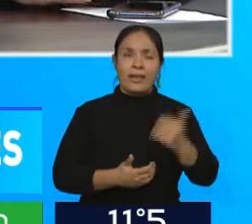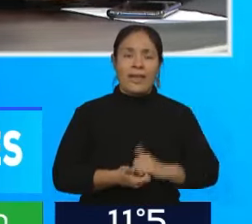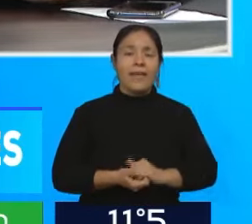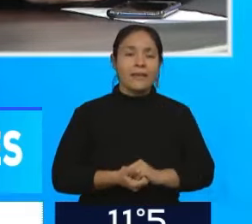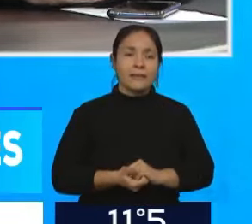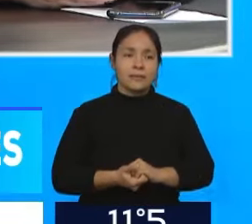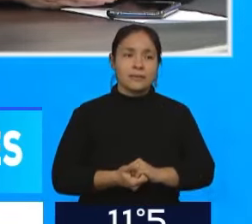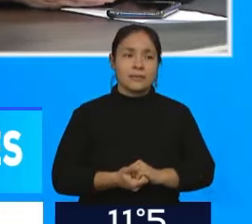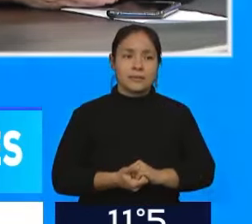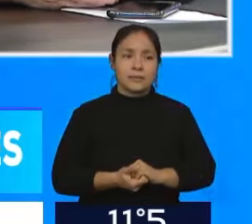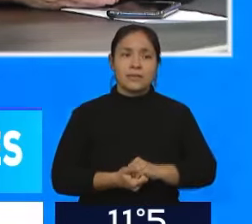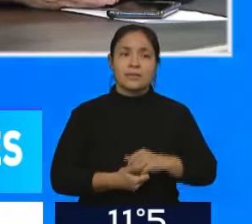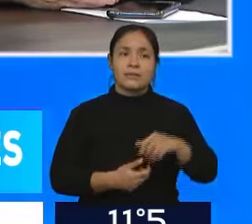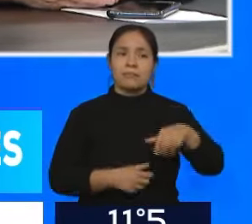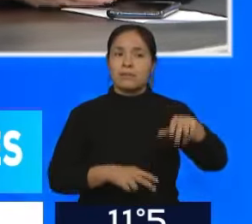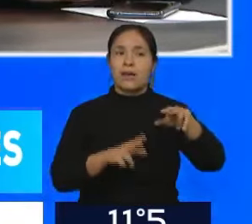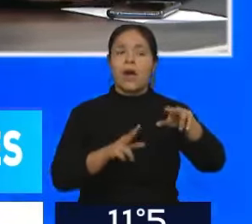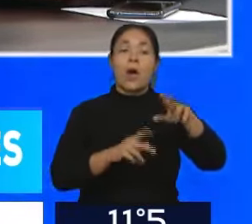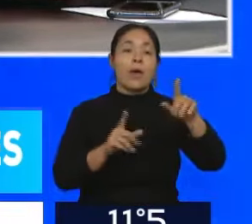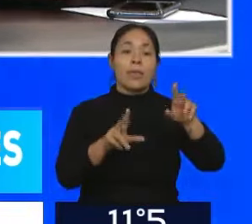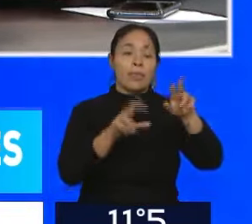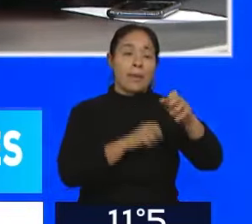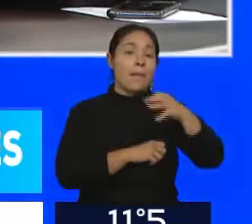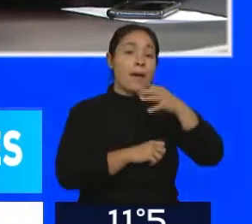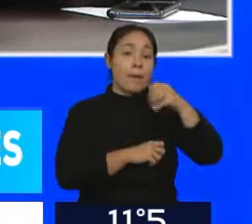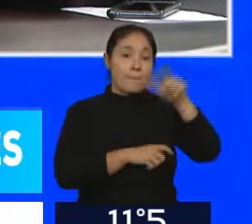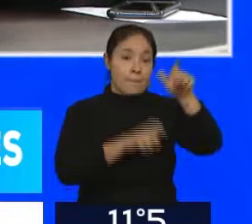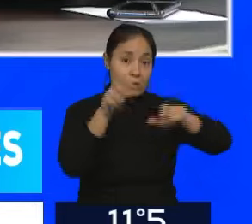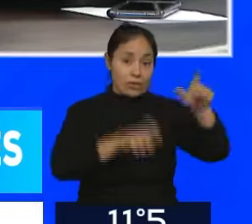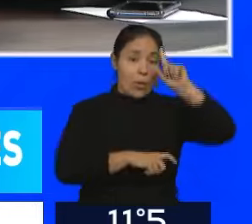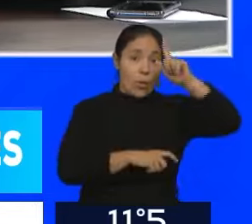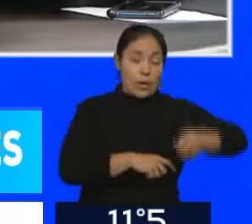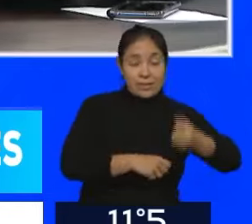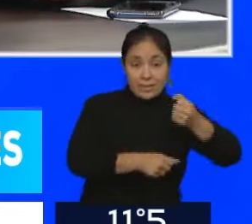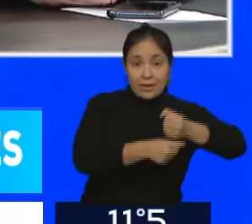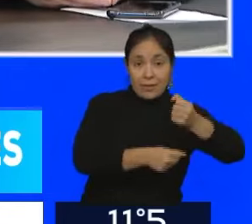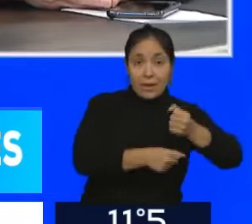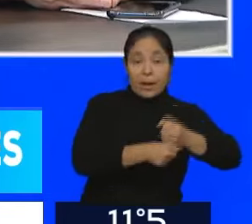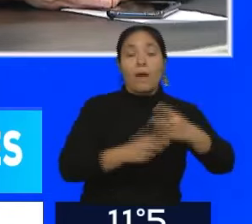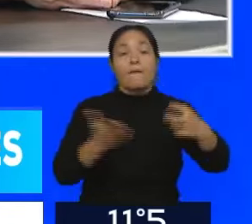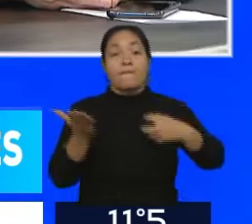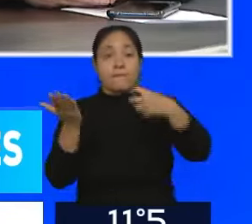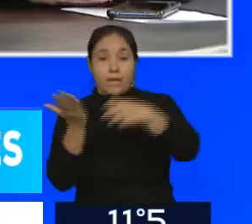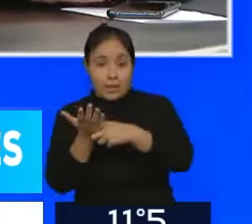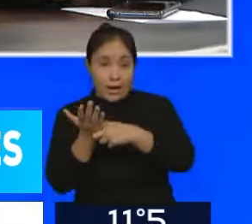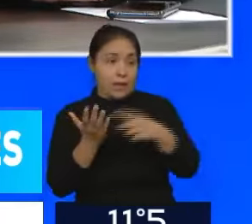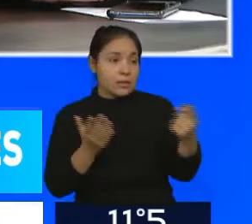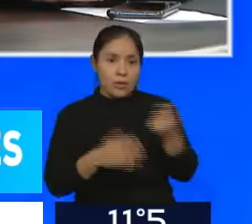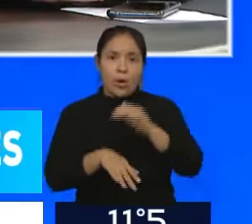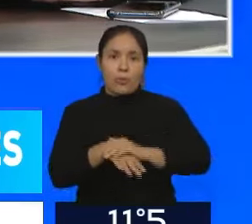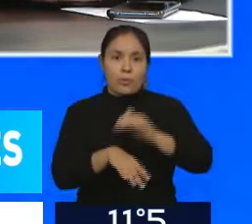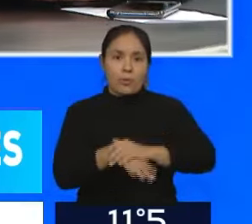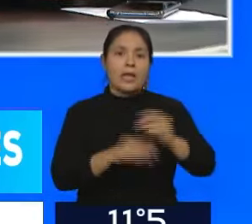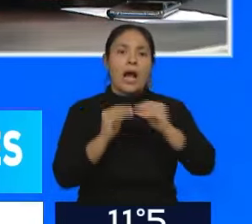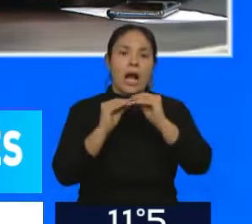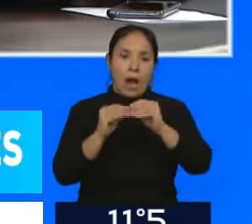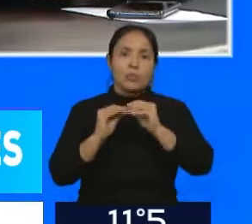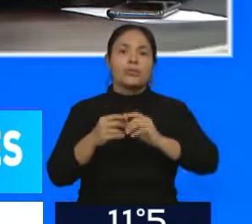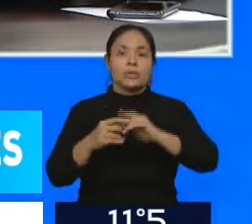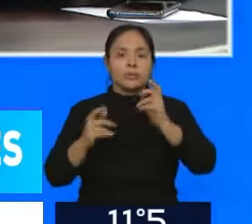descubierto quiénes son los que trabajan bien, los magistrados, tanto jueces como fiscales, que se comprometen con las causas que tienen